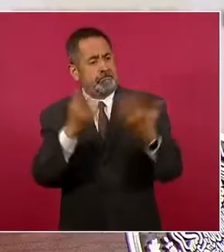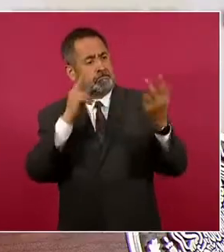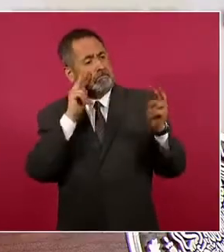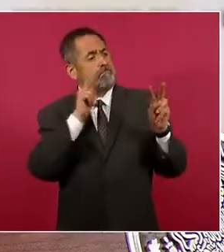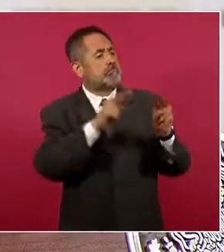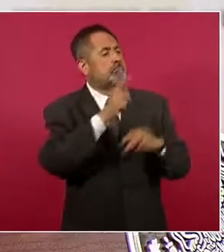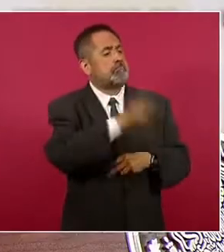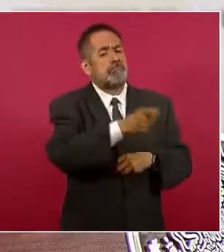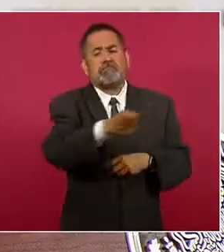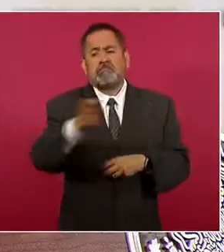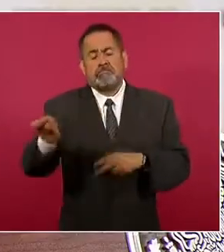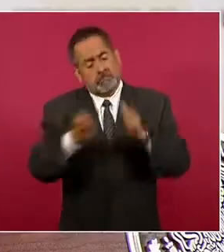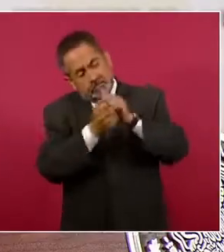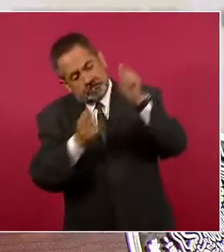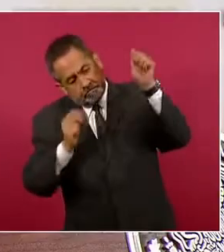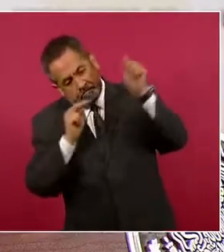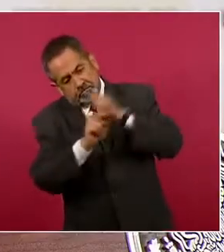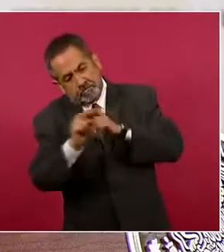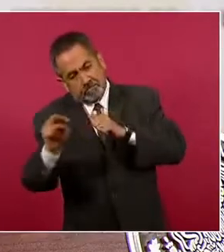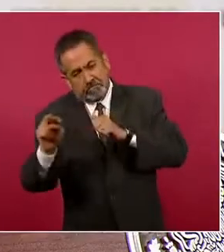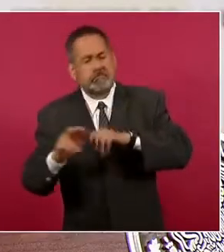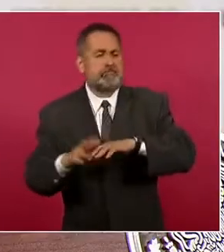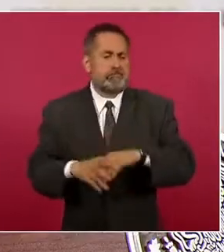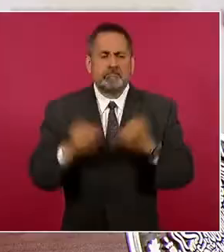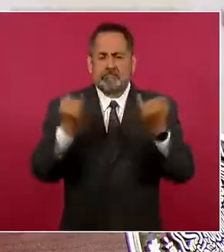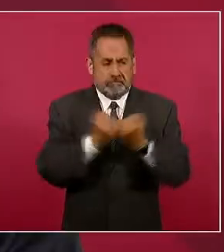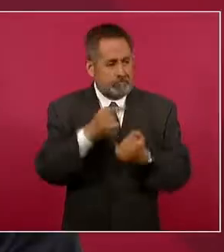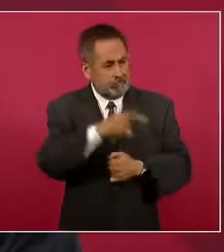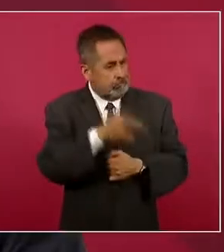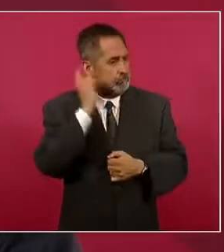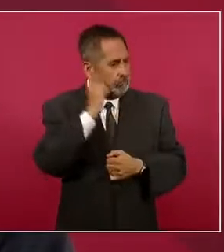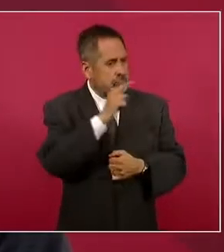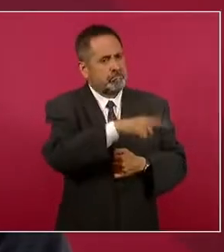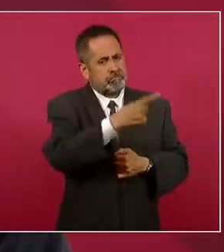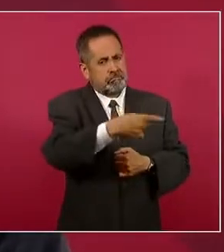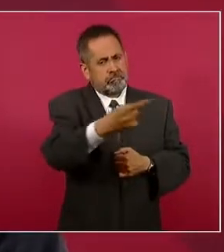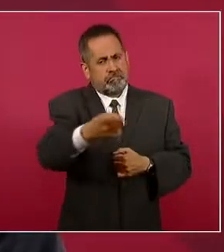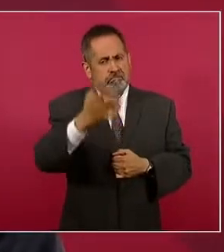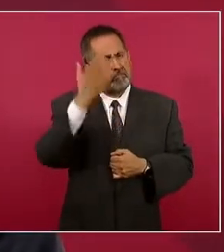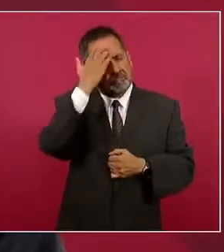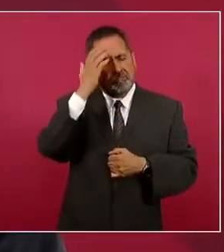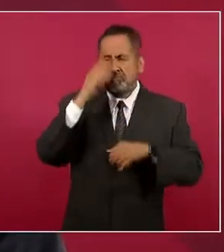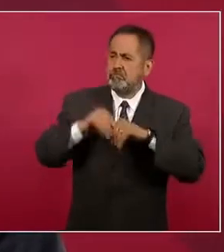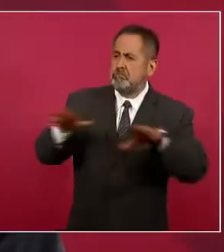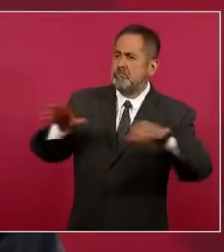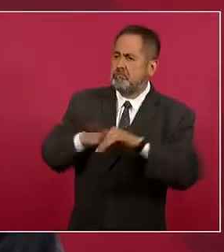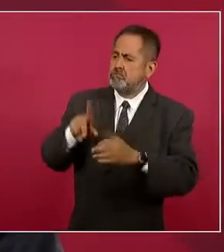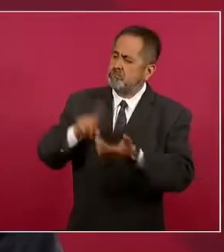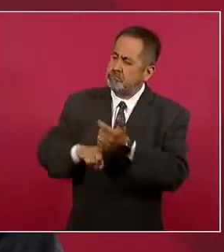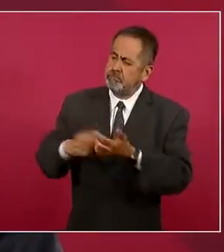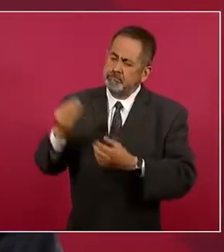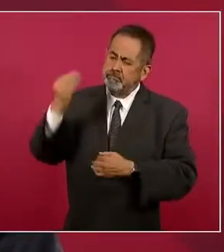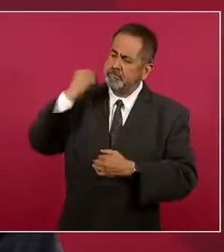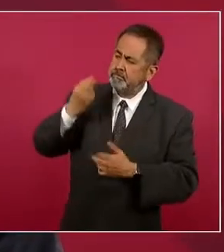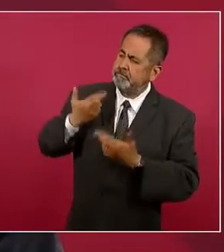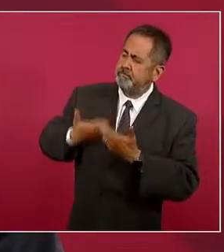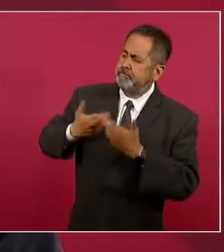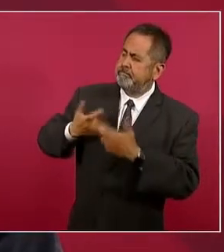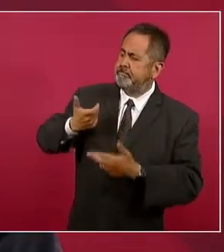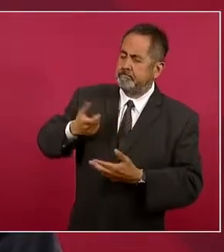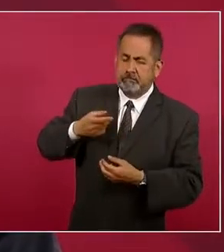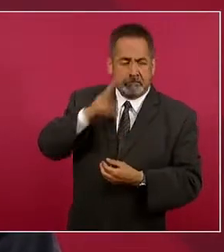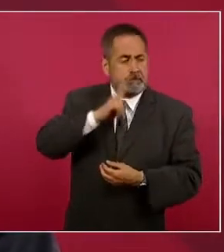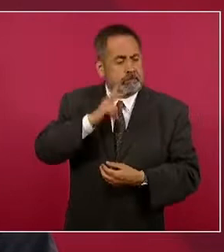Y ojalá y otros también vengan a conocer cuánto tienen,